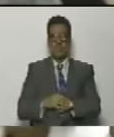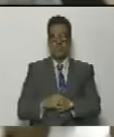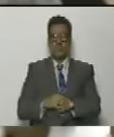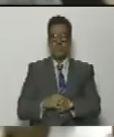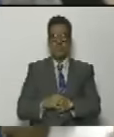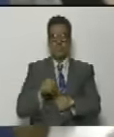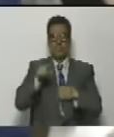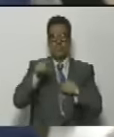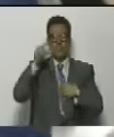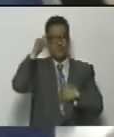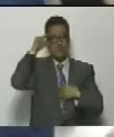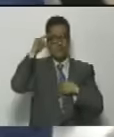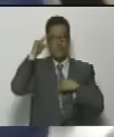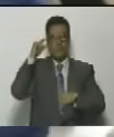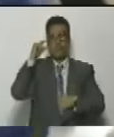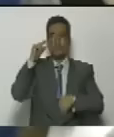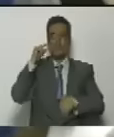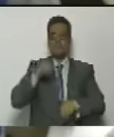Ese día